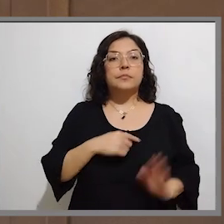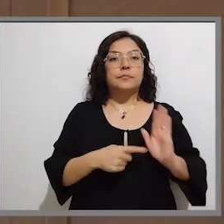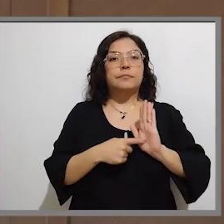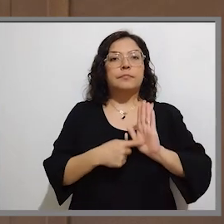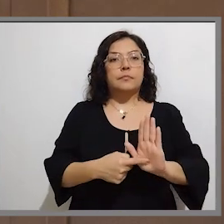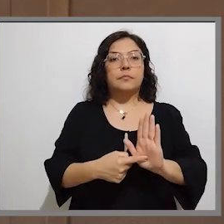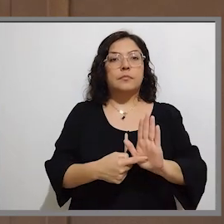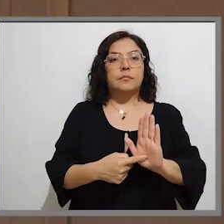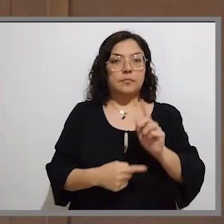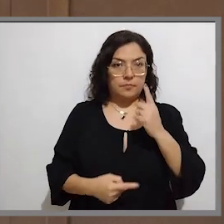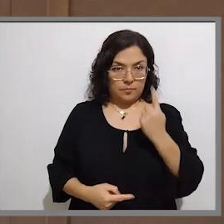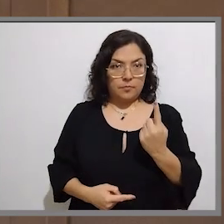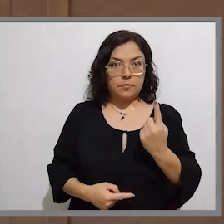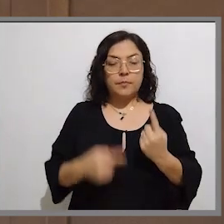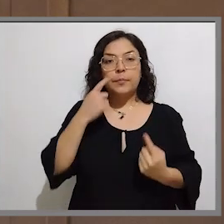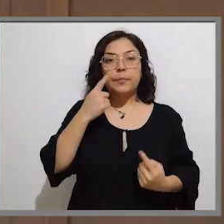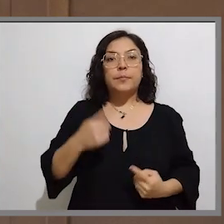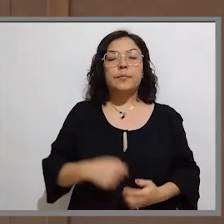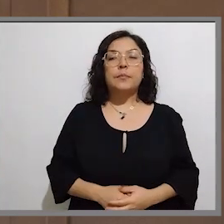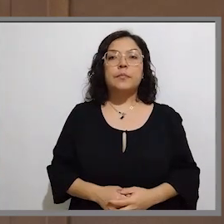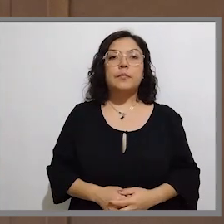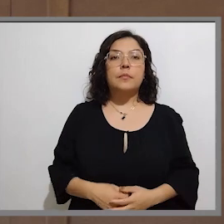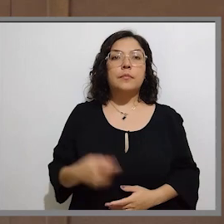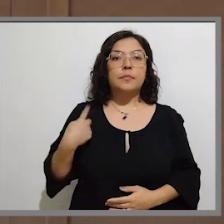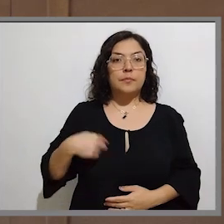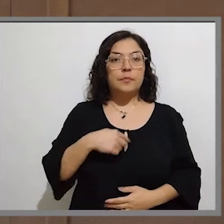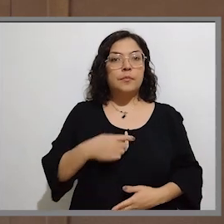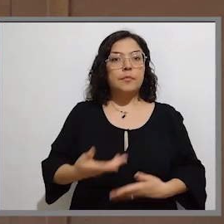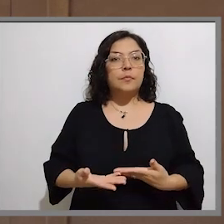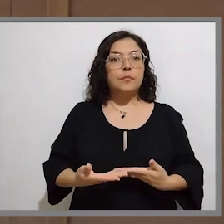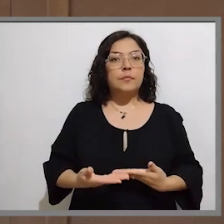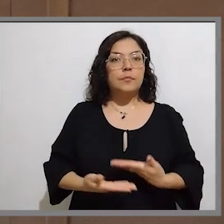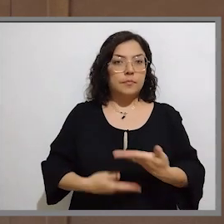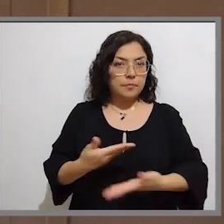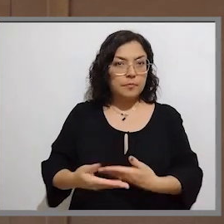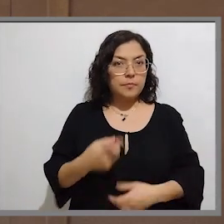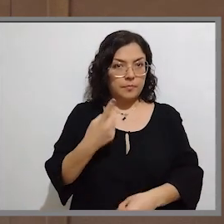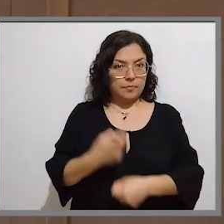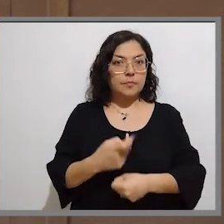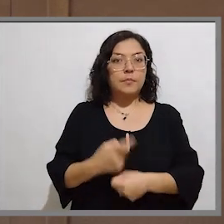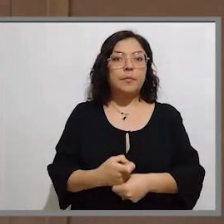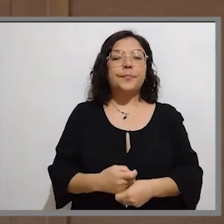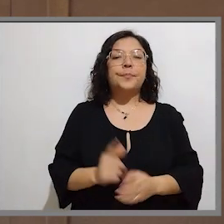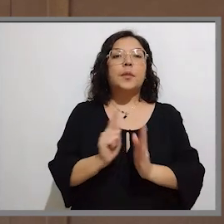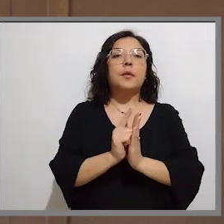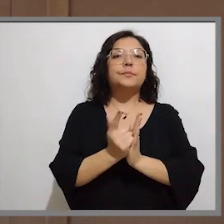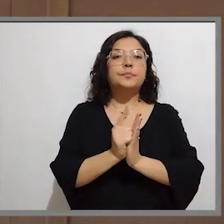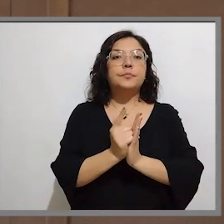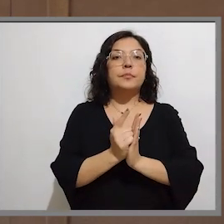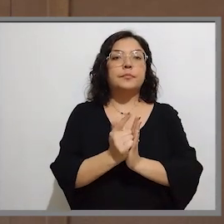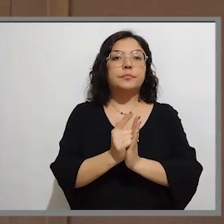la Feria Internacional del Libro. La primera, en el orden en el cual hicimos nosotros las presentaciones, es un libro